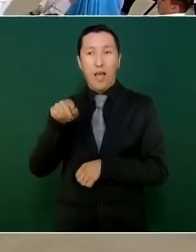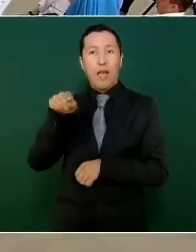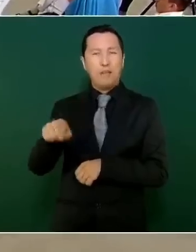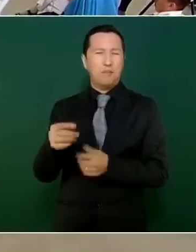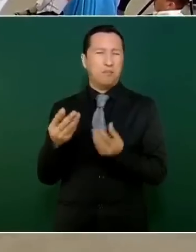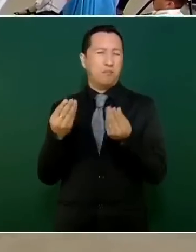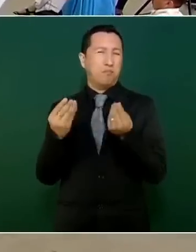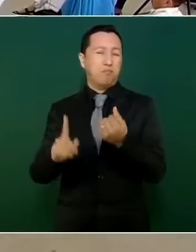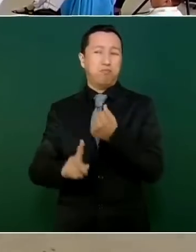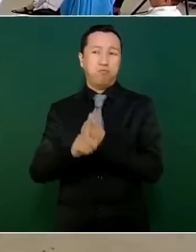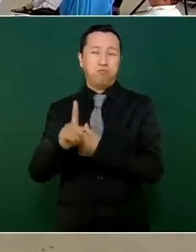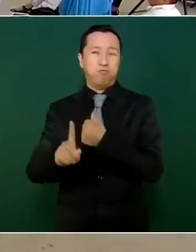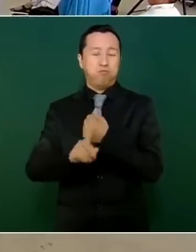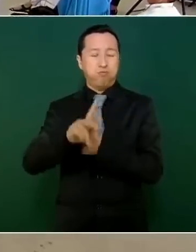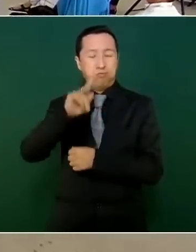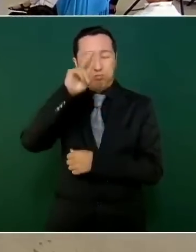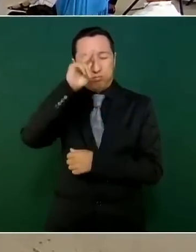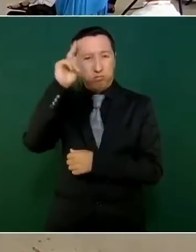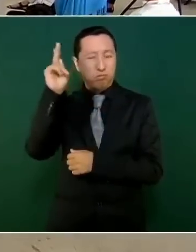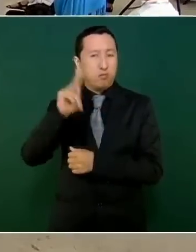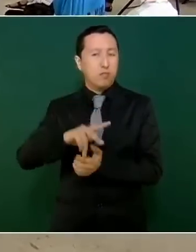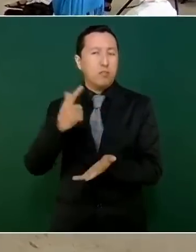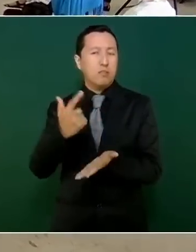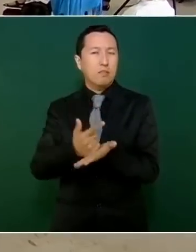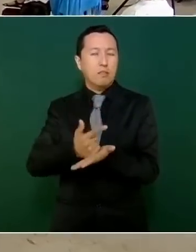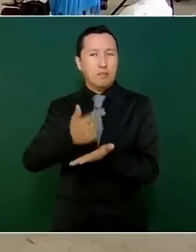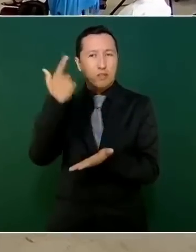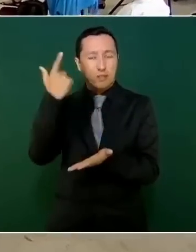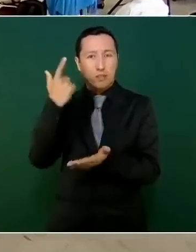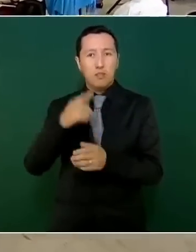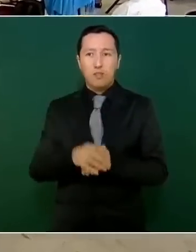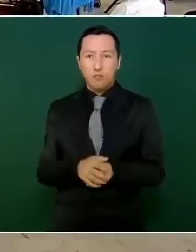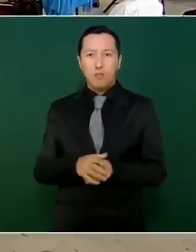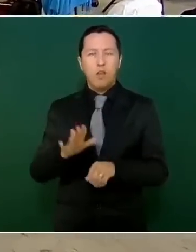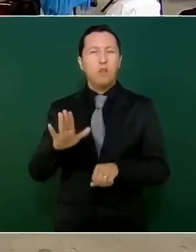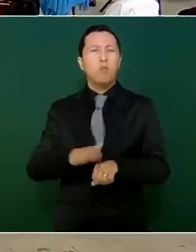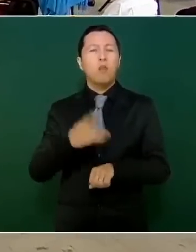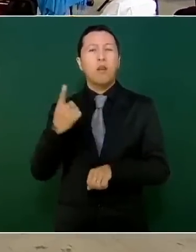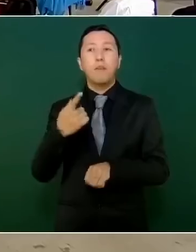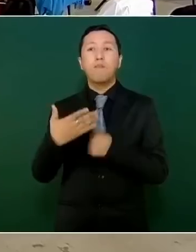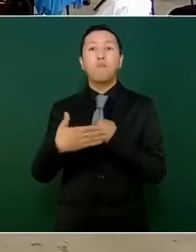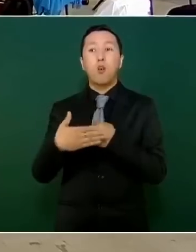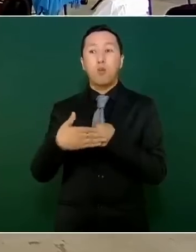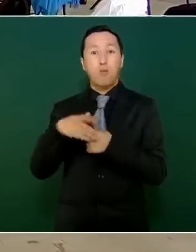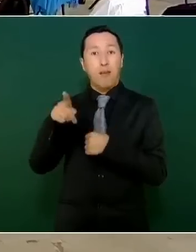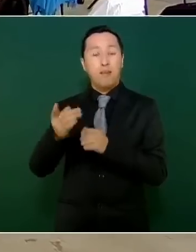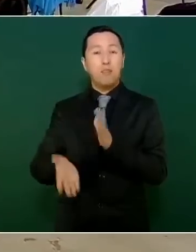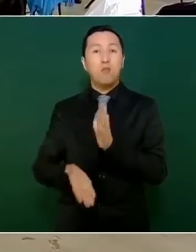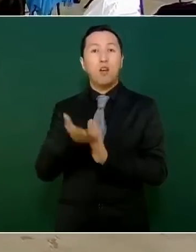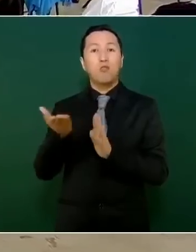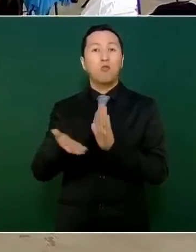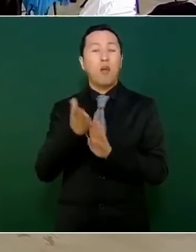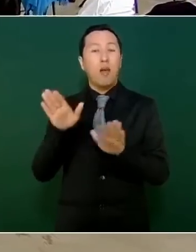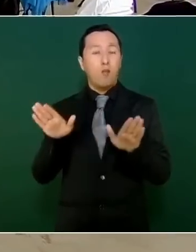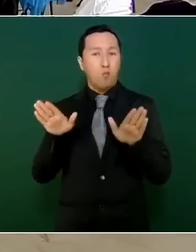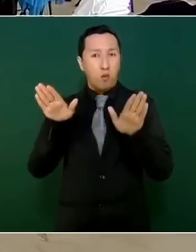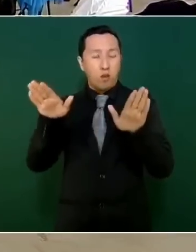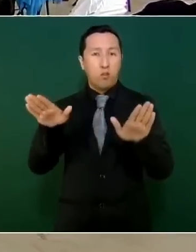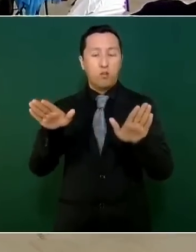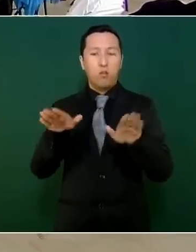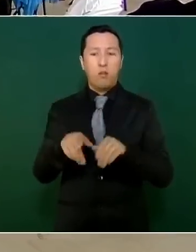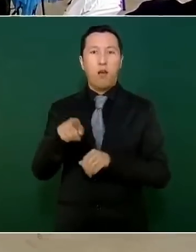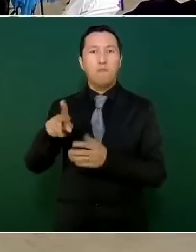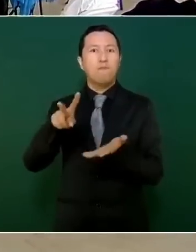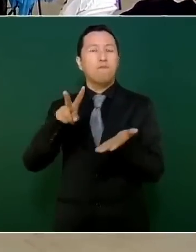la situación. ¿Por qué? Porque pues ahí va a estar el aeropuerto, la plusvalía, la especulación con los terrenos,